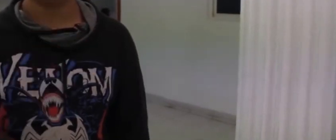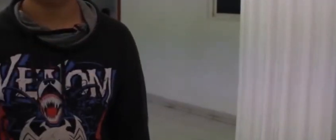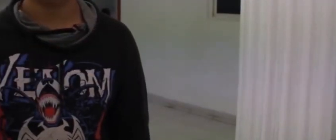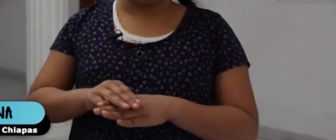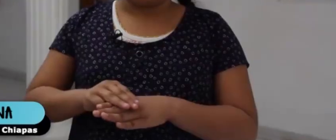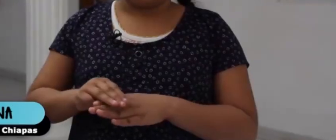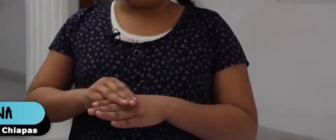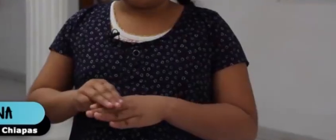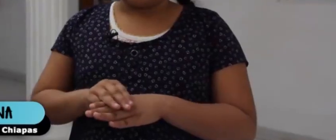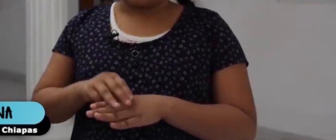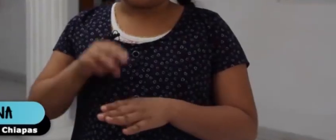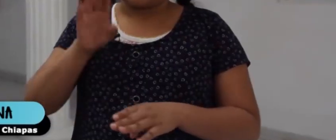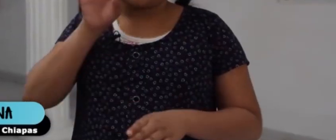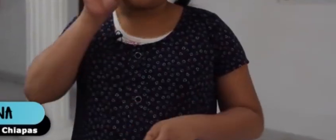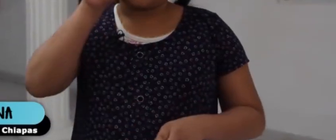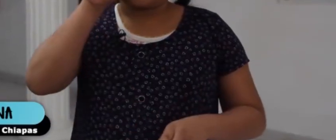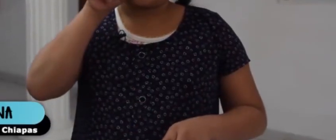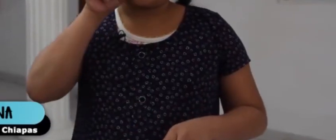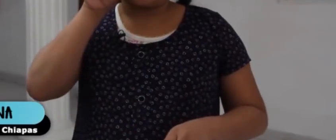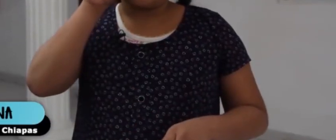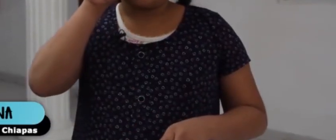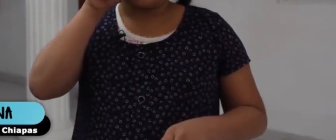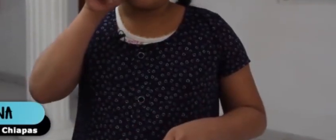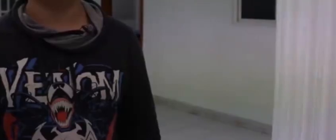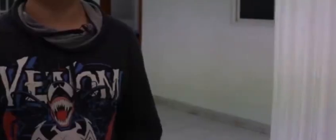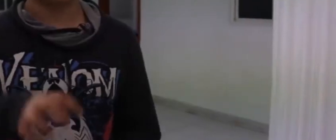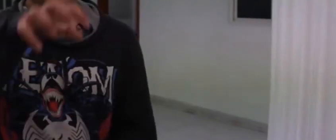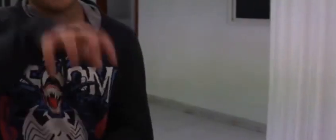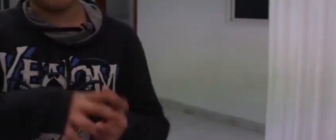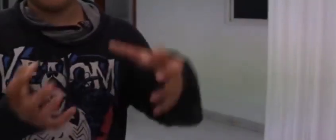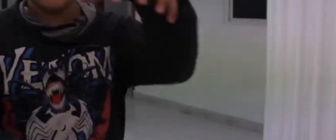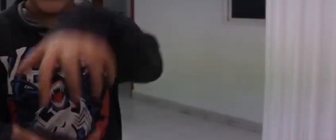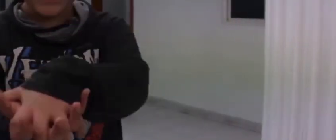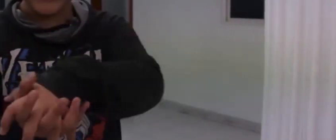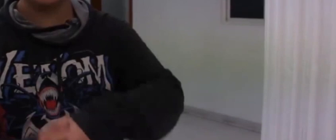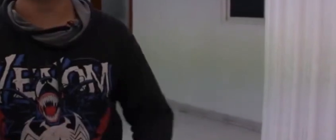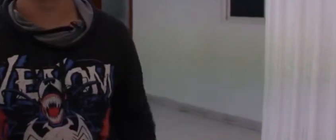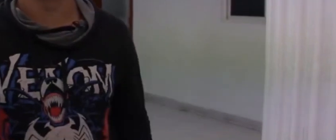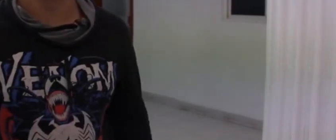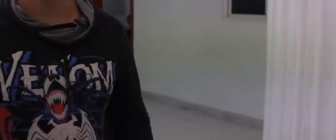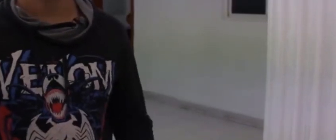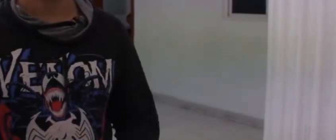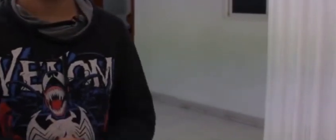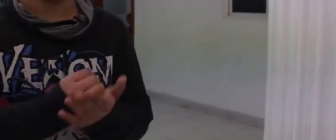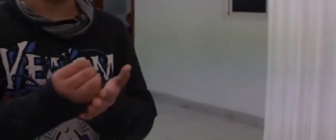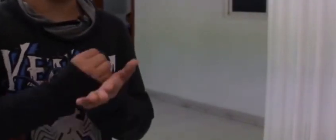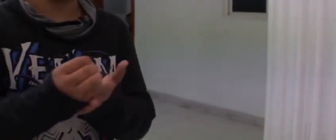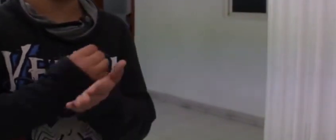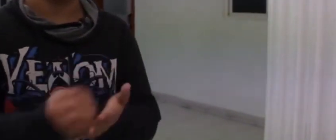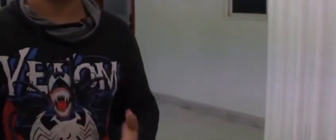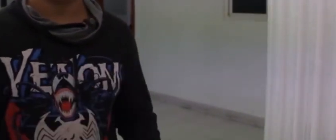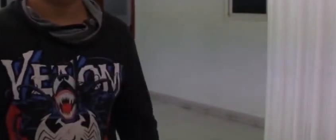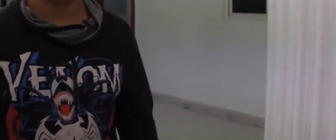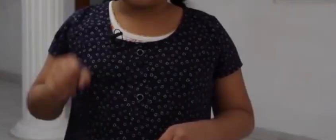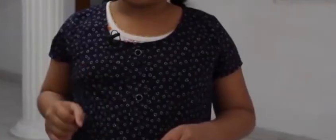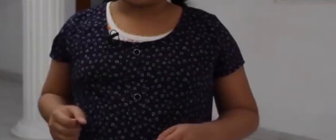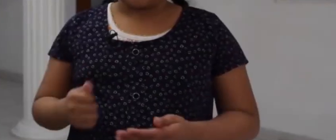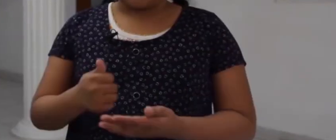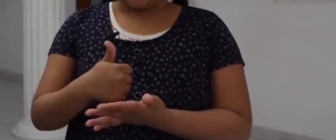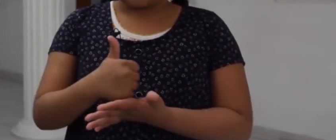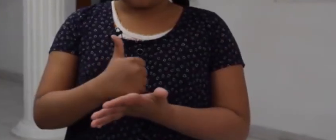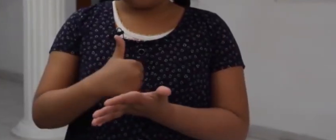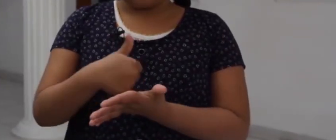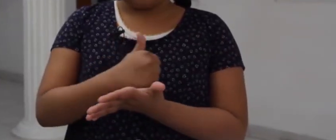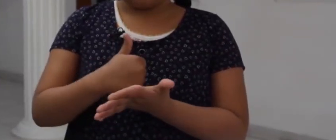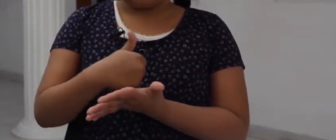mal. Este es el naranja. Hamburguesa. Y dorado. Este